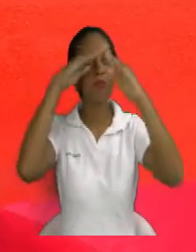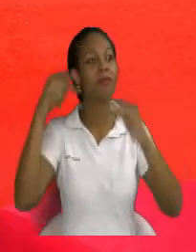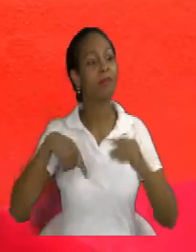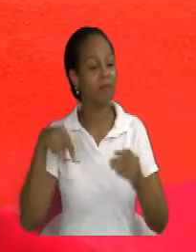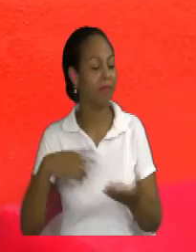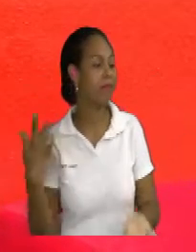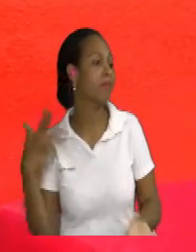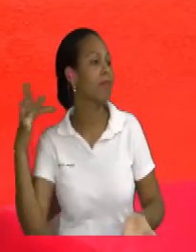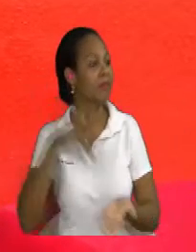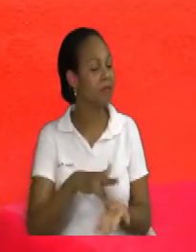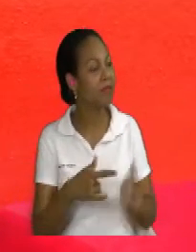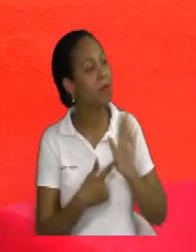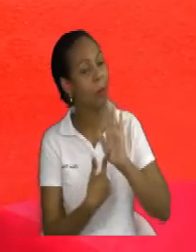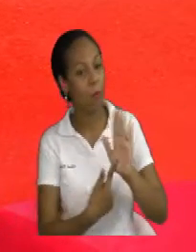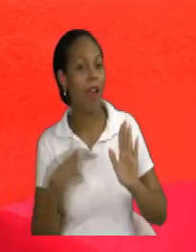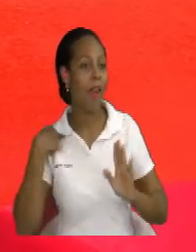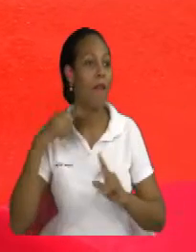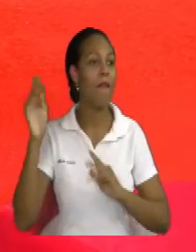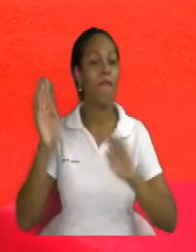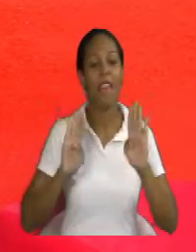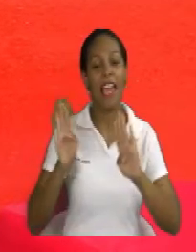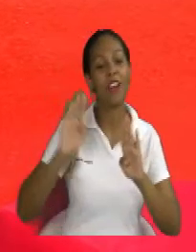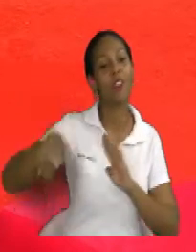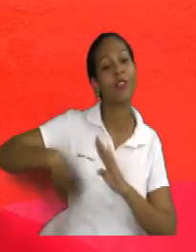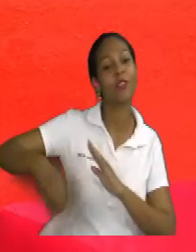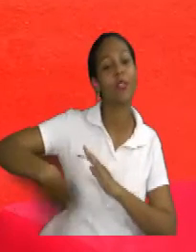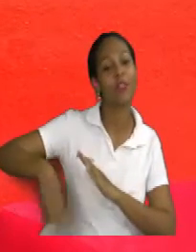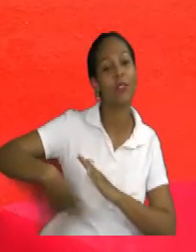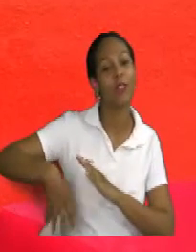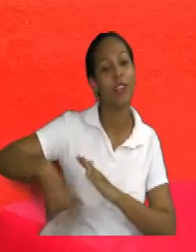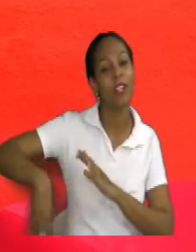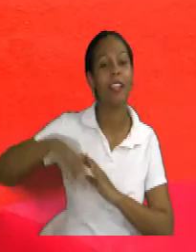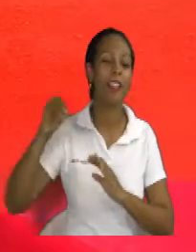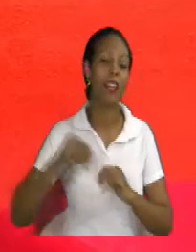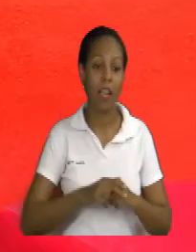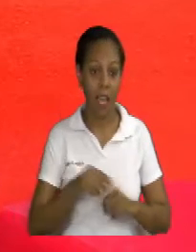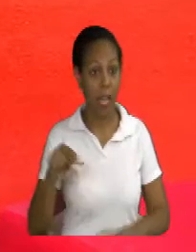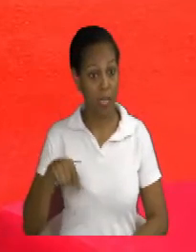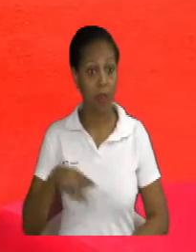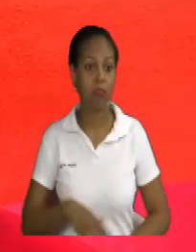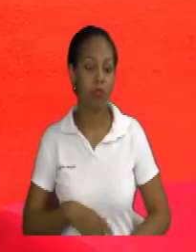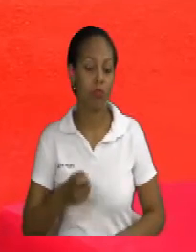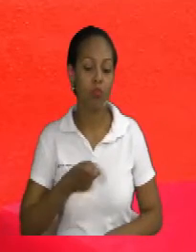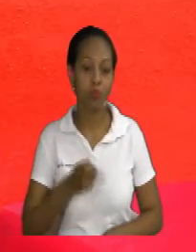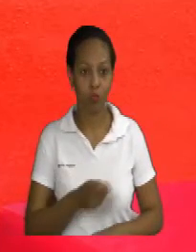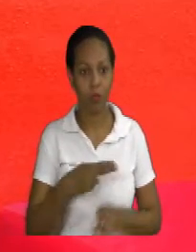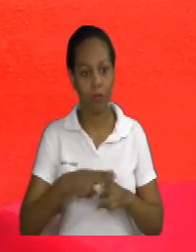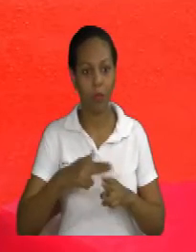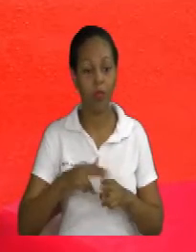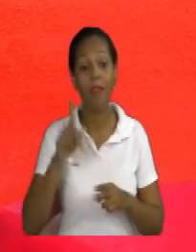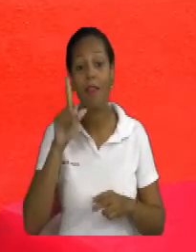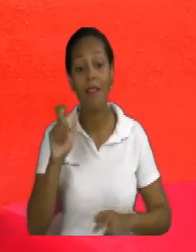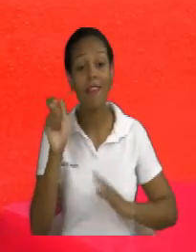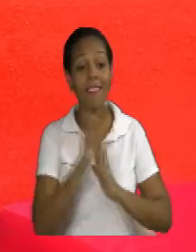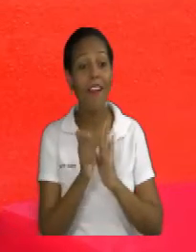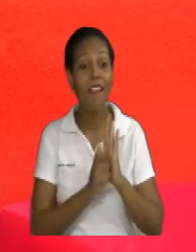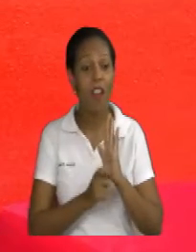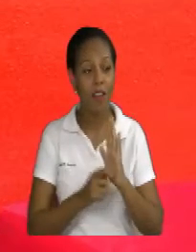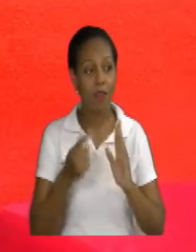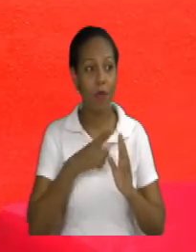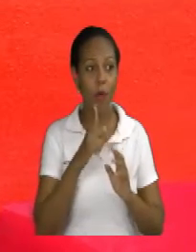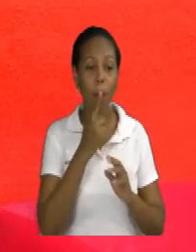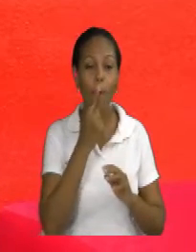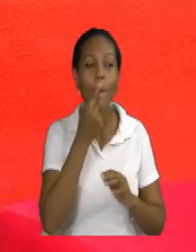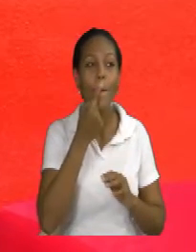promocionando nuestro bingo rotario para poder recaudar fondos para lo que se avecina, la sexta jornada del labio leporino